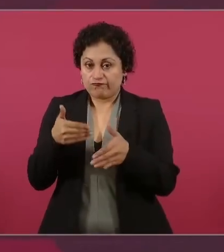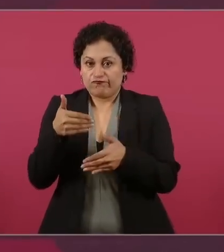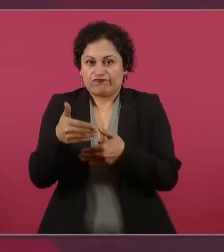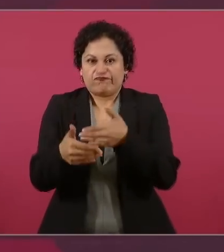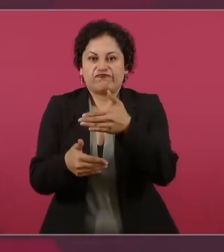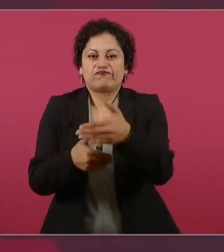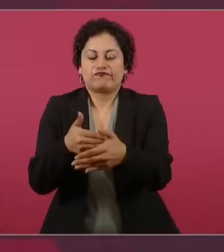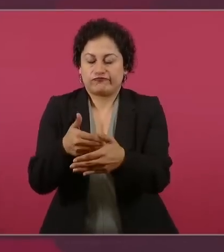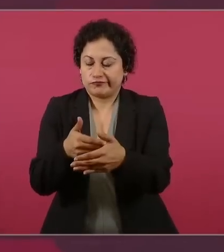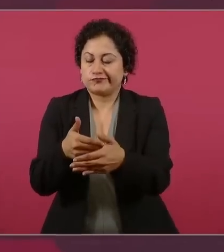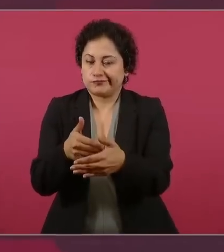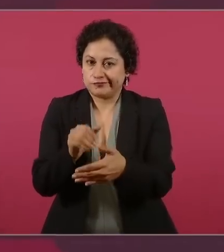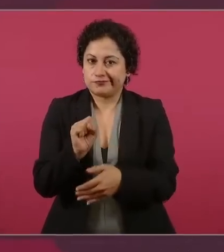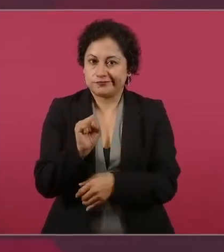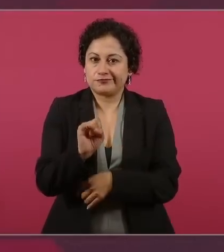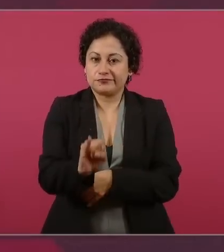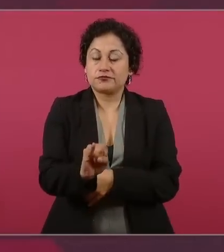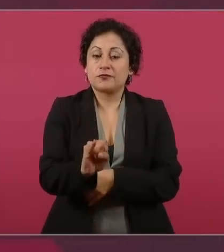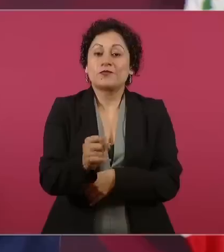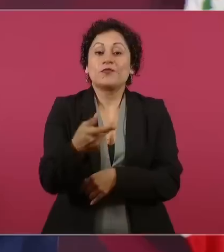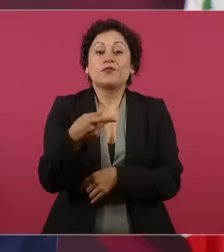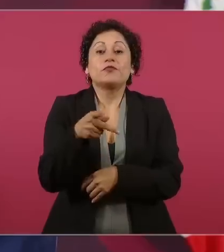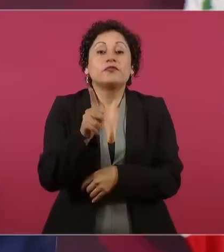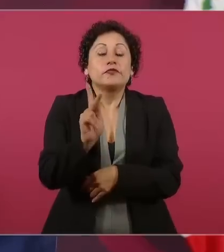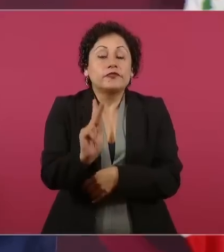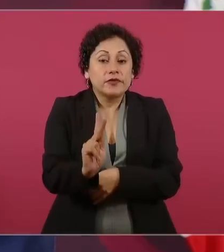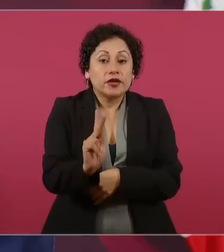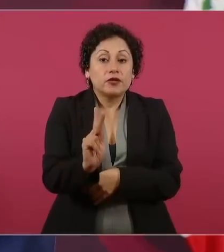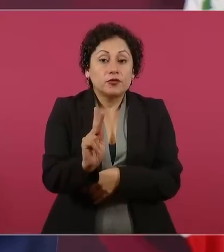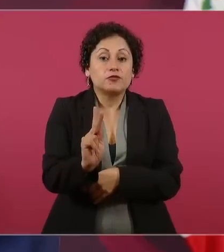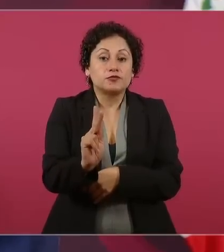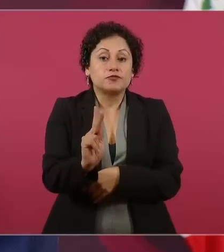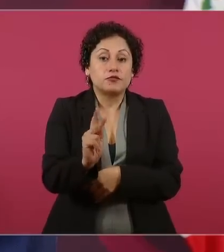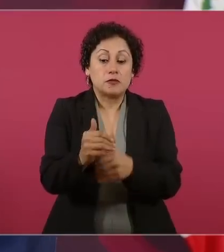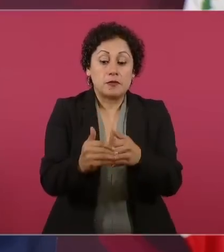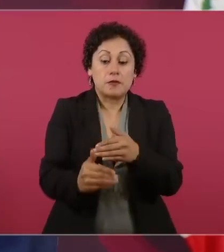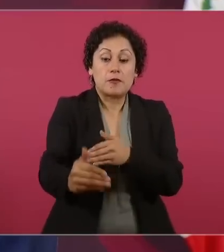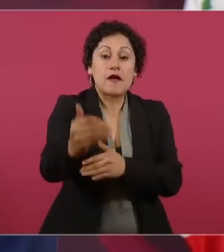pero por eso es importante